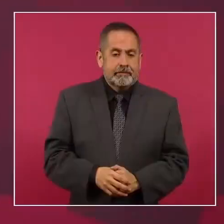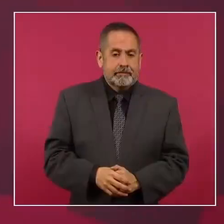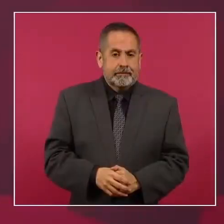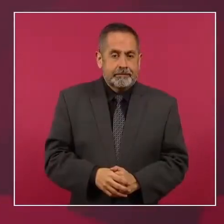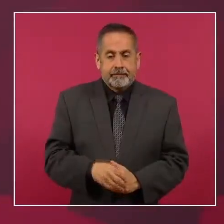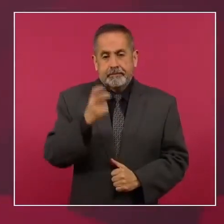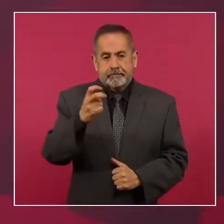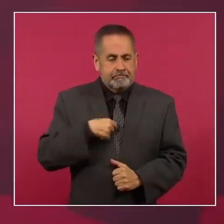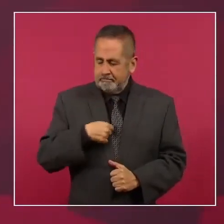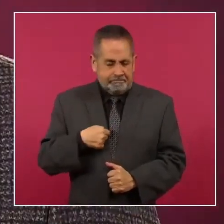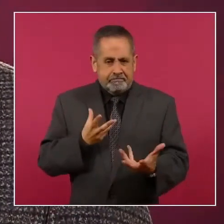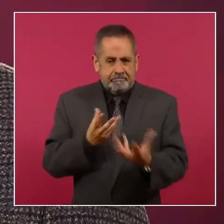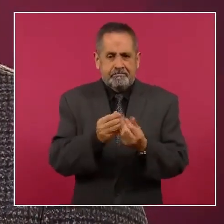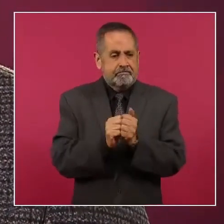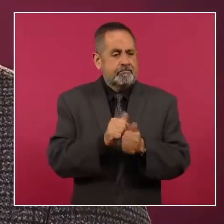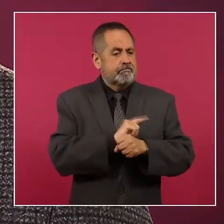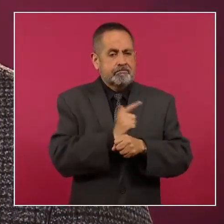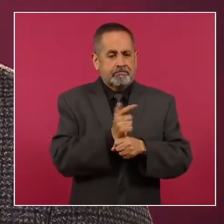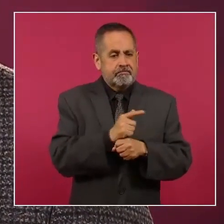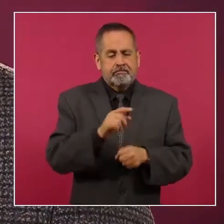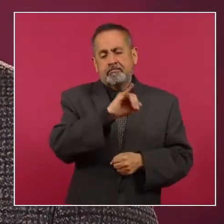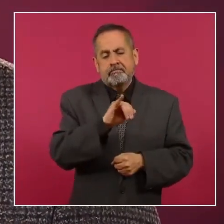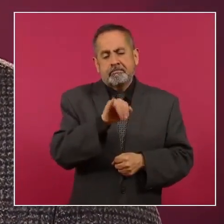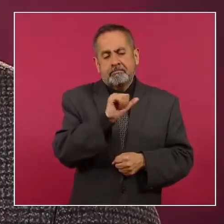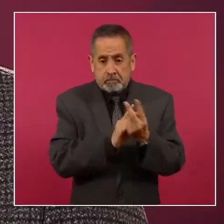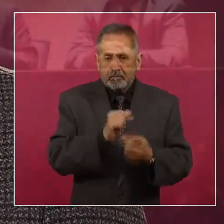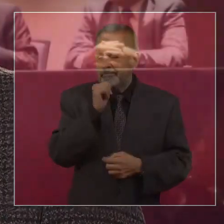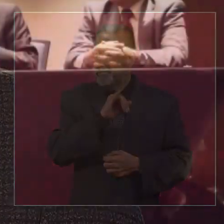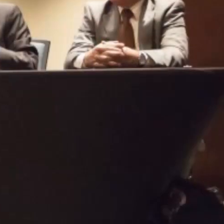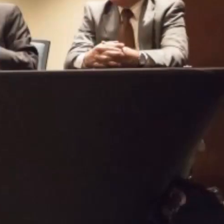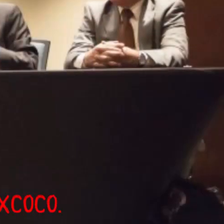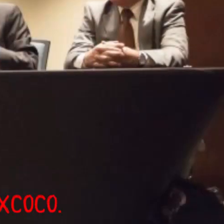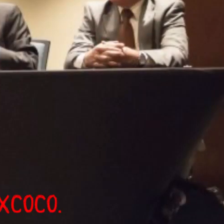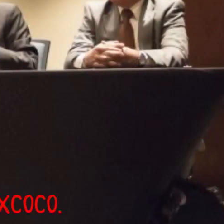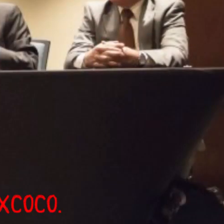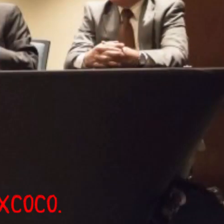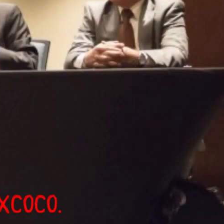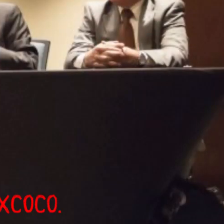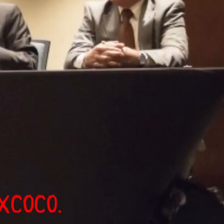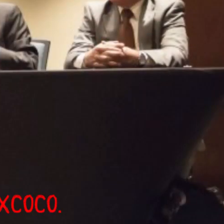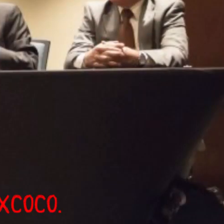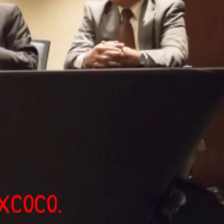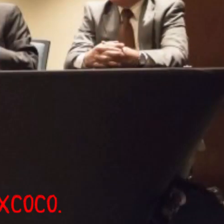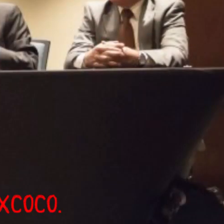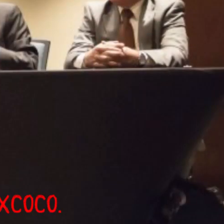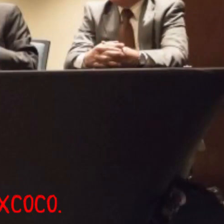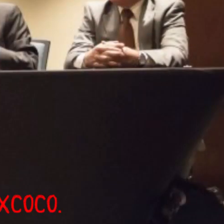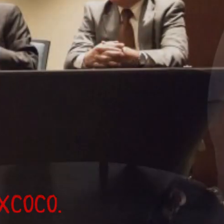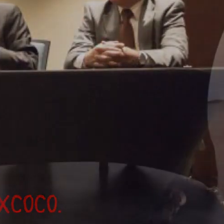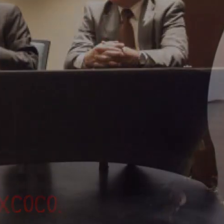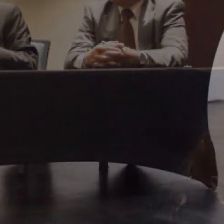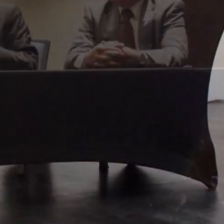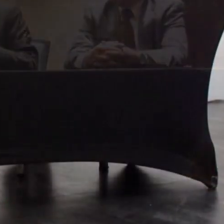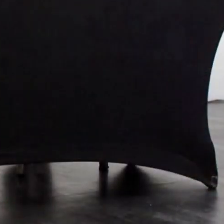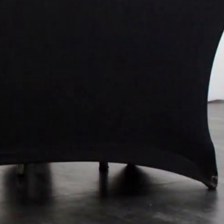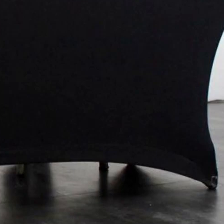situación. Yo no me he reunido con la licenciada Yasmín ni con su esposo, el ingeniero Robó, que es un gran ingeniero, un profesional. El